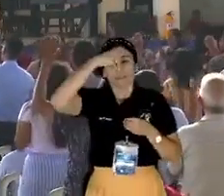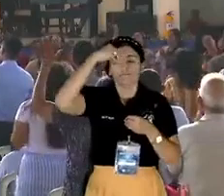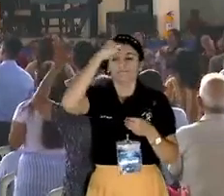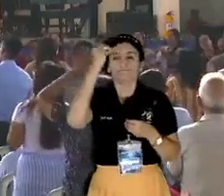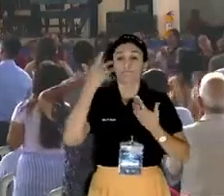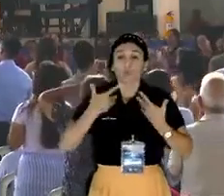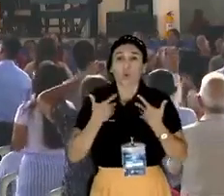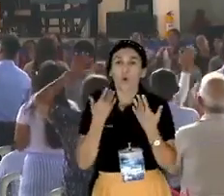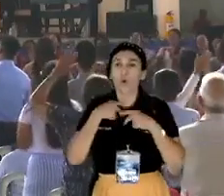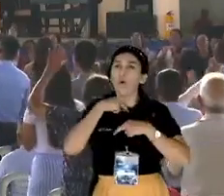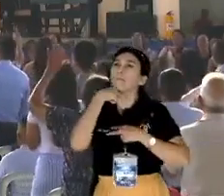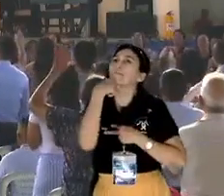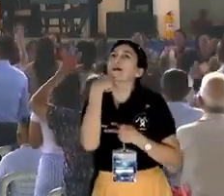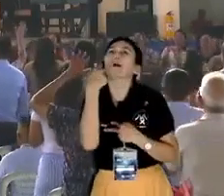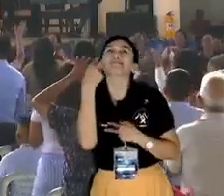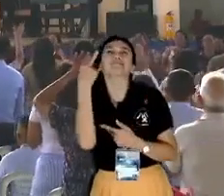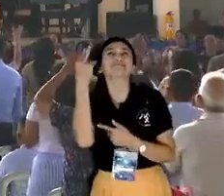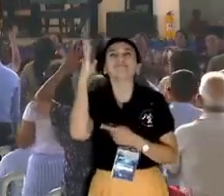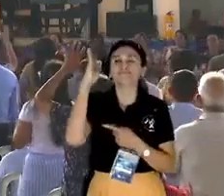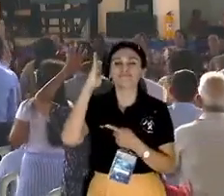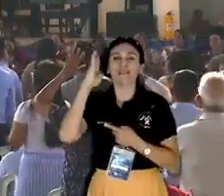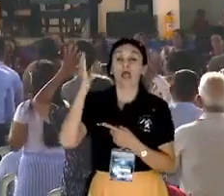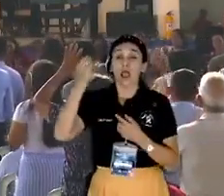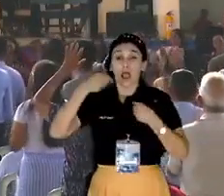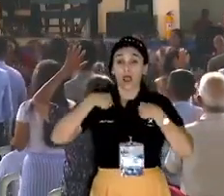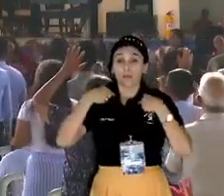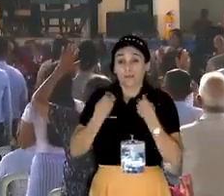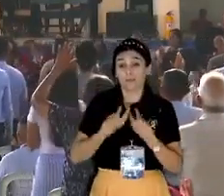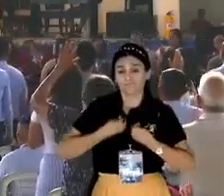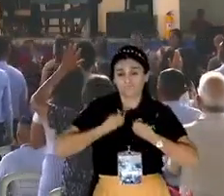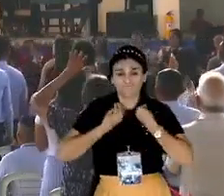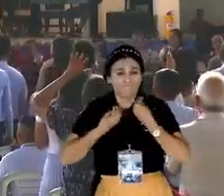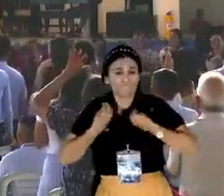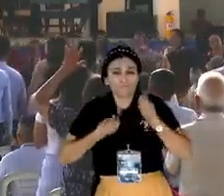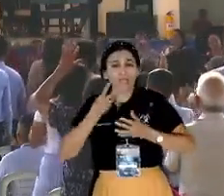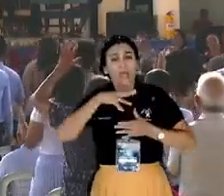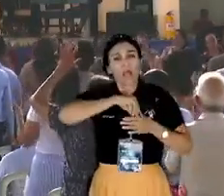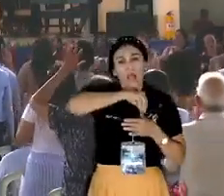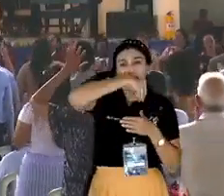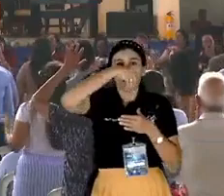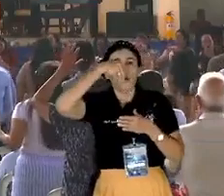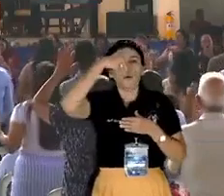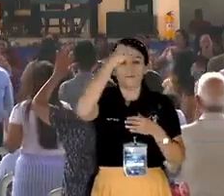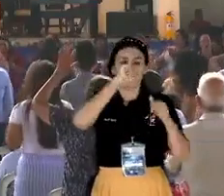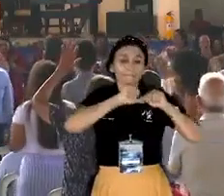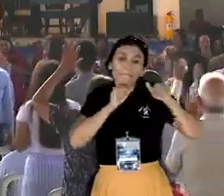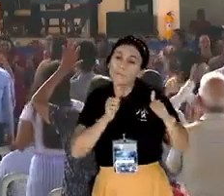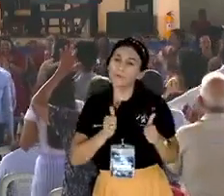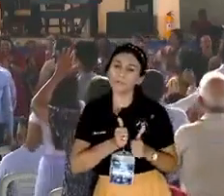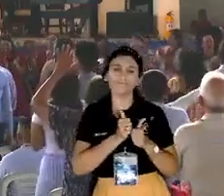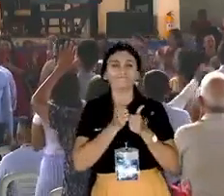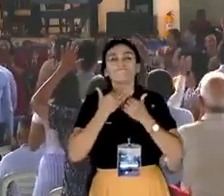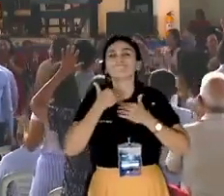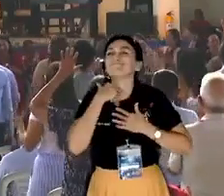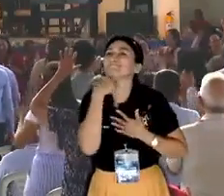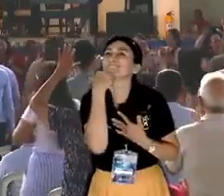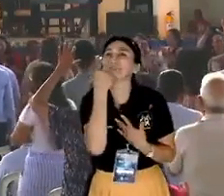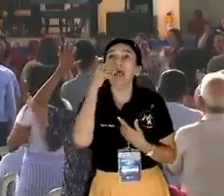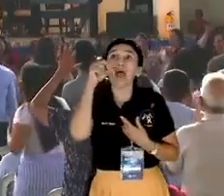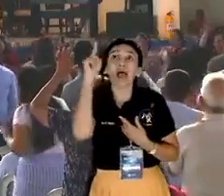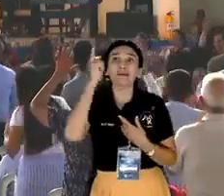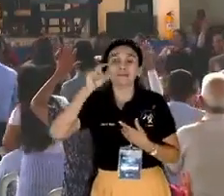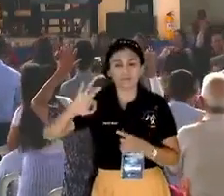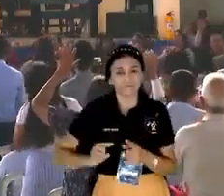Por eso yo digo, Jesucristo es Dios. De mi alma, de mi corazón. Por eso yo